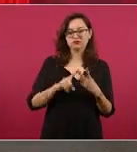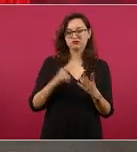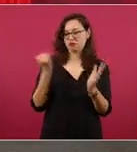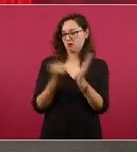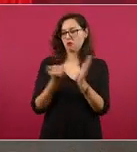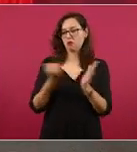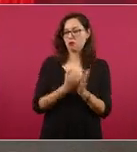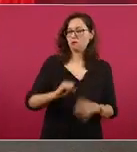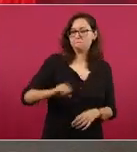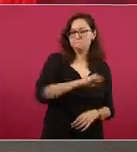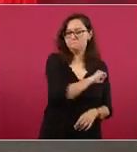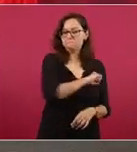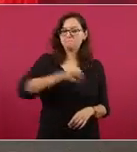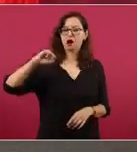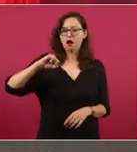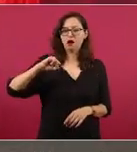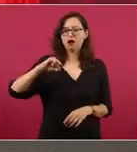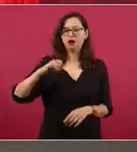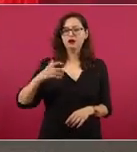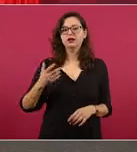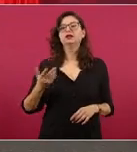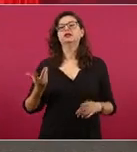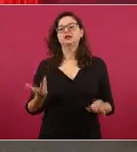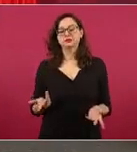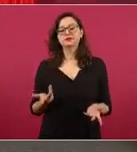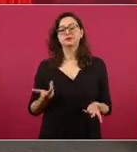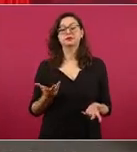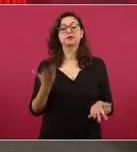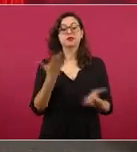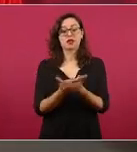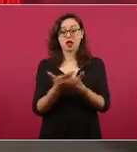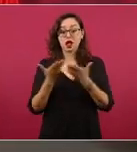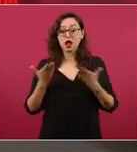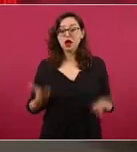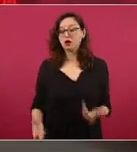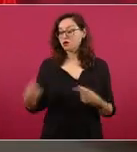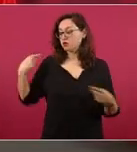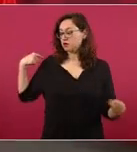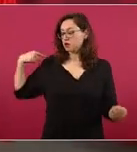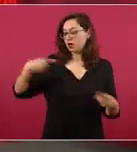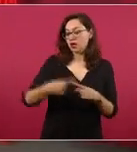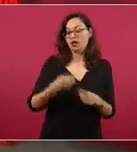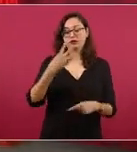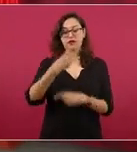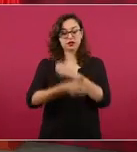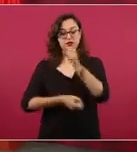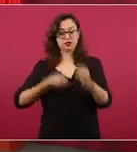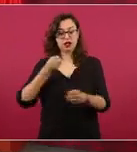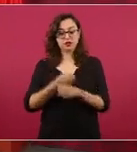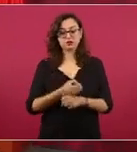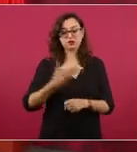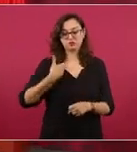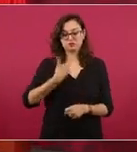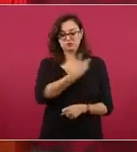Ahora, a pesar de la pandemia y de la guerra en Ucrania,